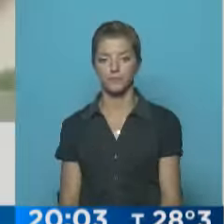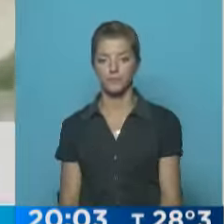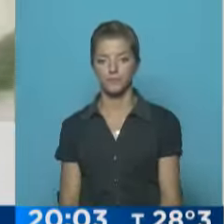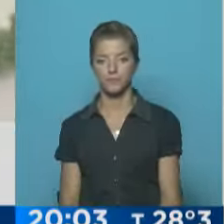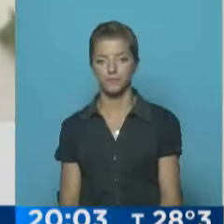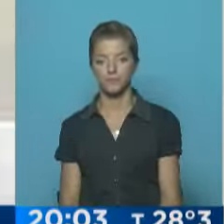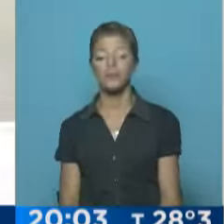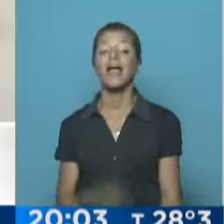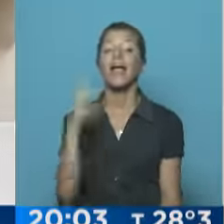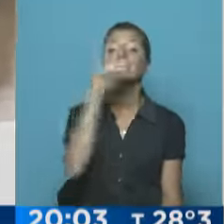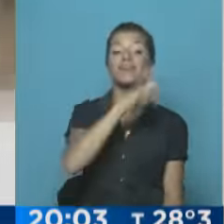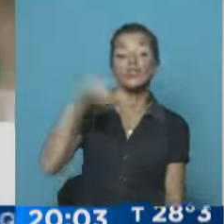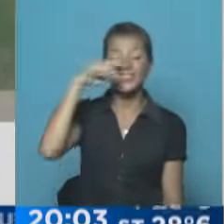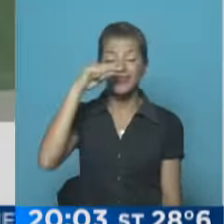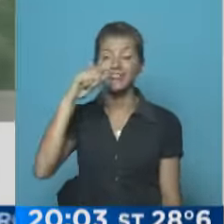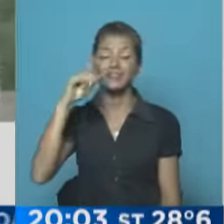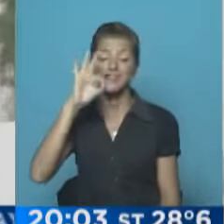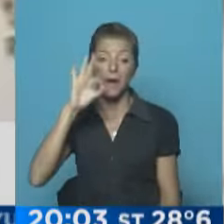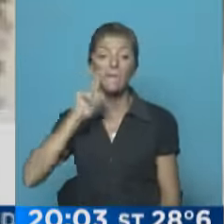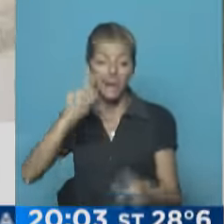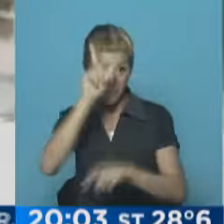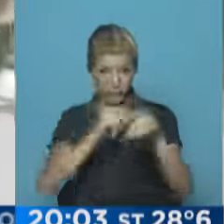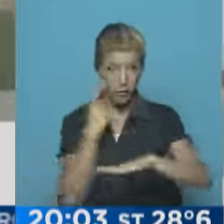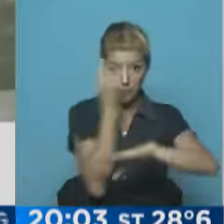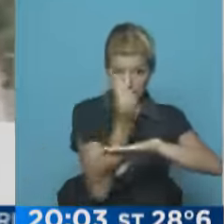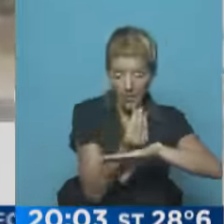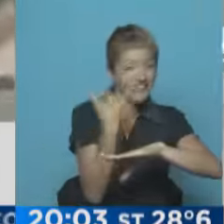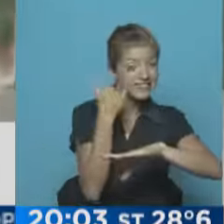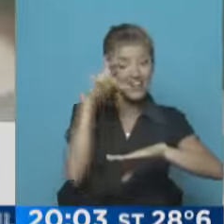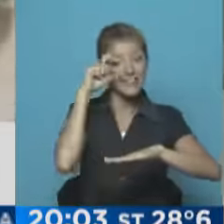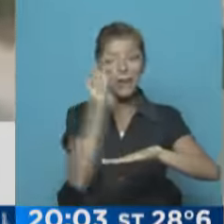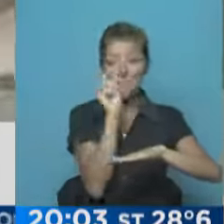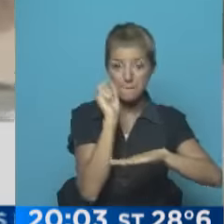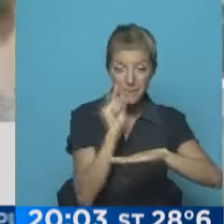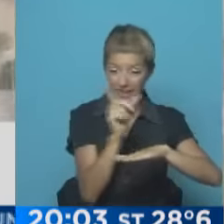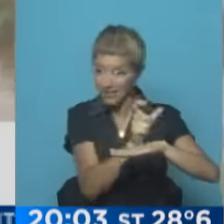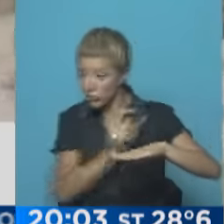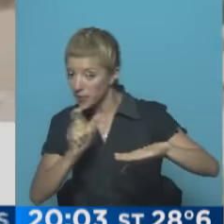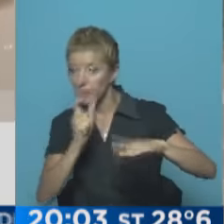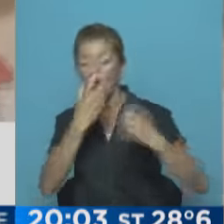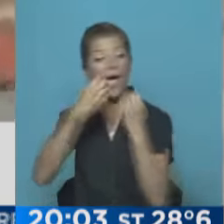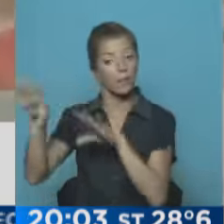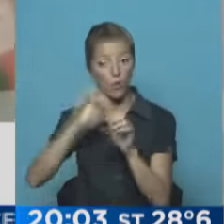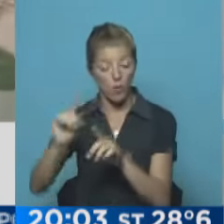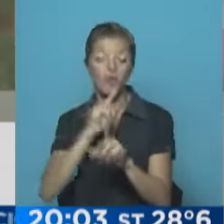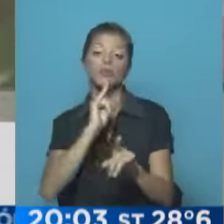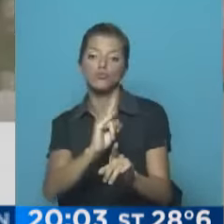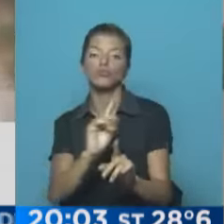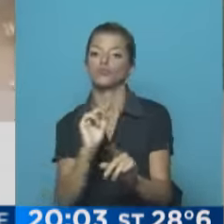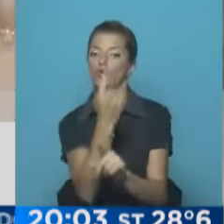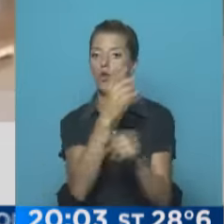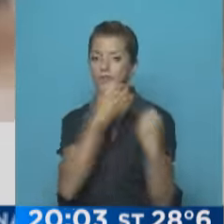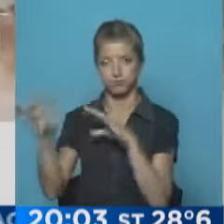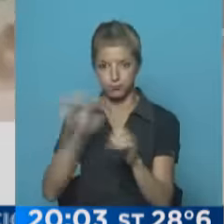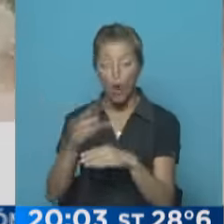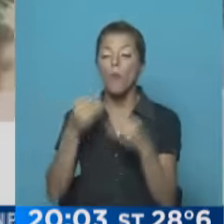De los 170.000 habitantes de Concordia, ya hay 10.000 evacuados y autoevacuados por una crecida que es récord